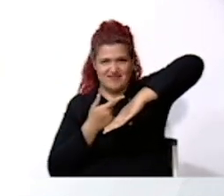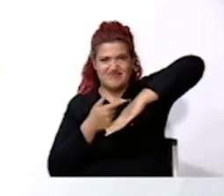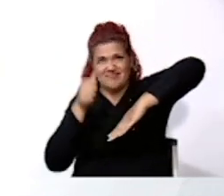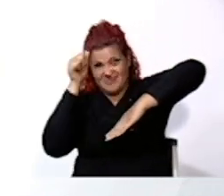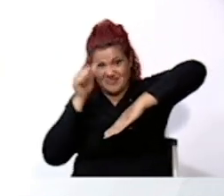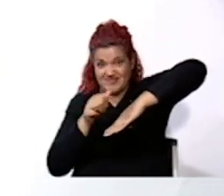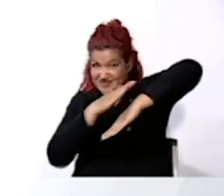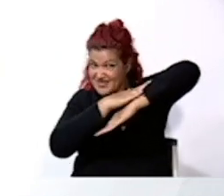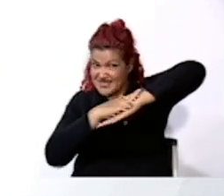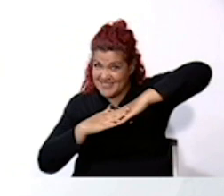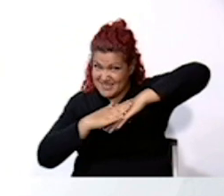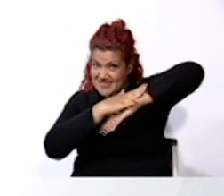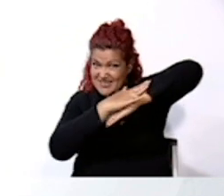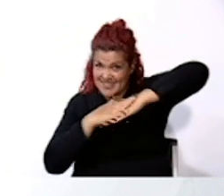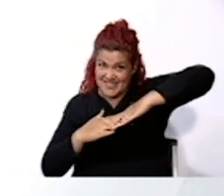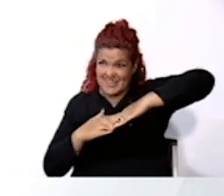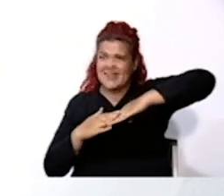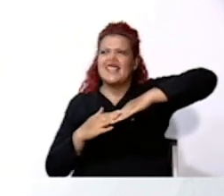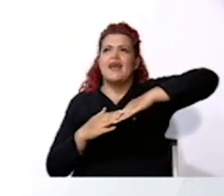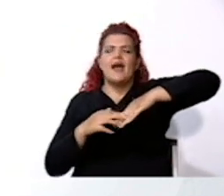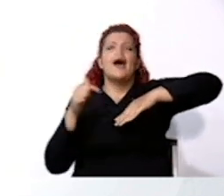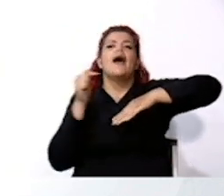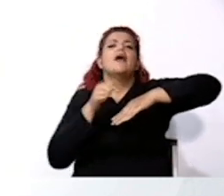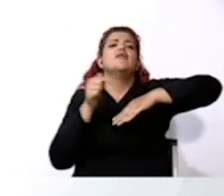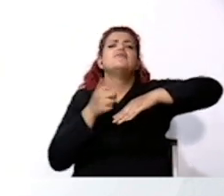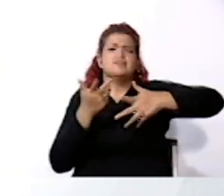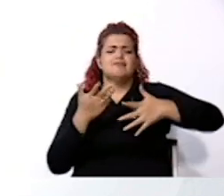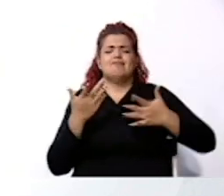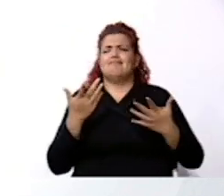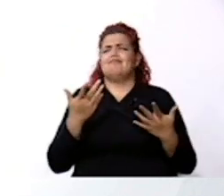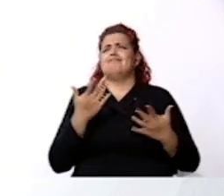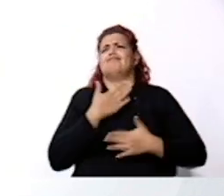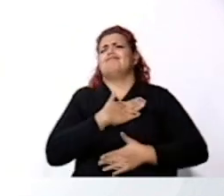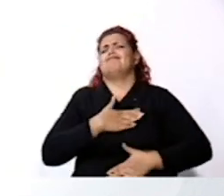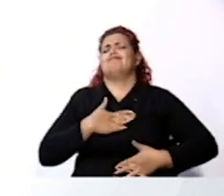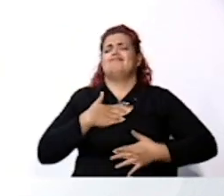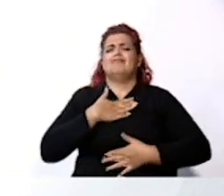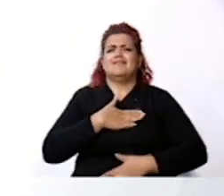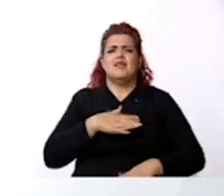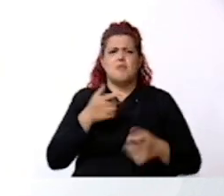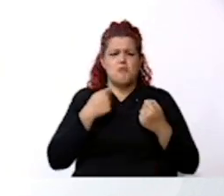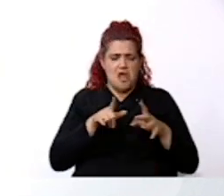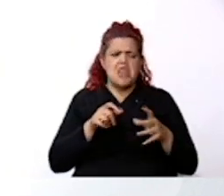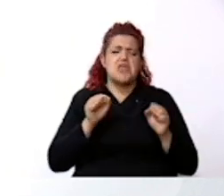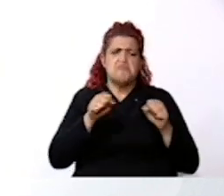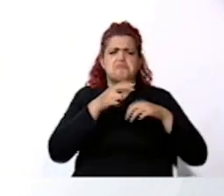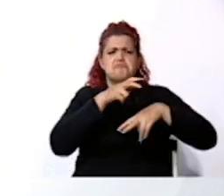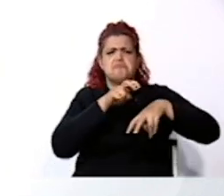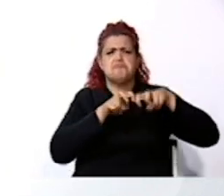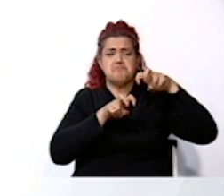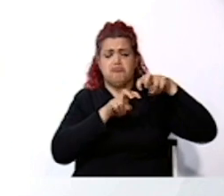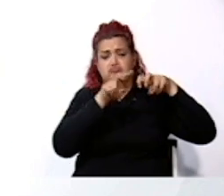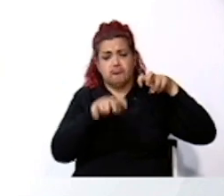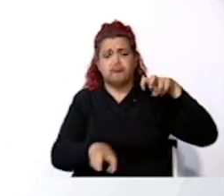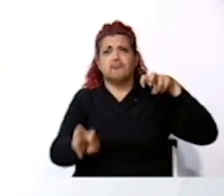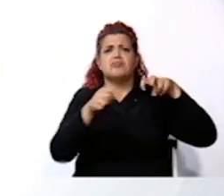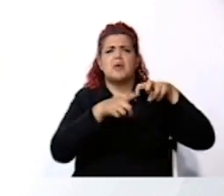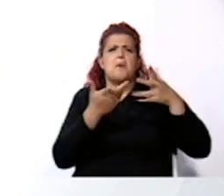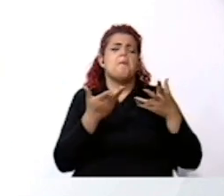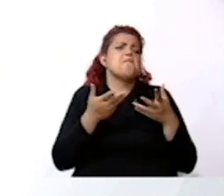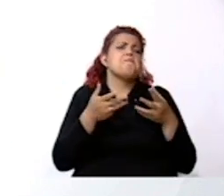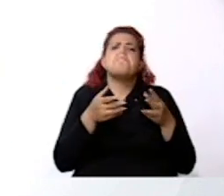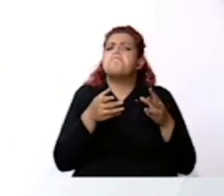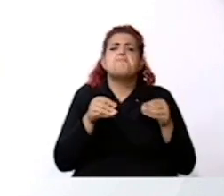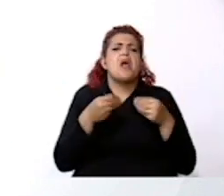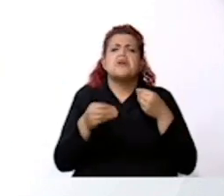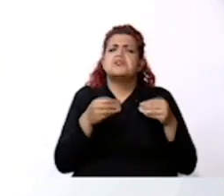inclinado, claro. Eso es divertidísimo. Podemos encontrar los hechos de plástico, de metal o de algún